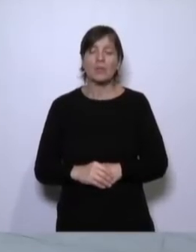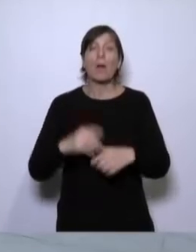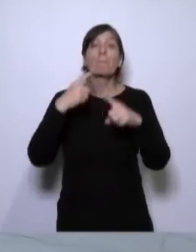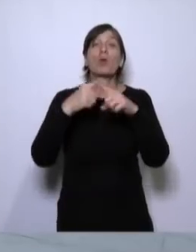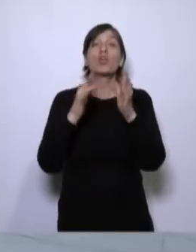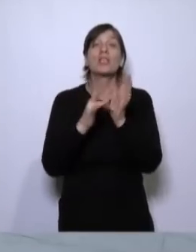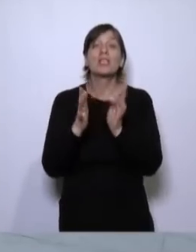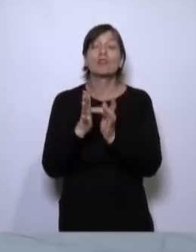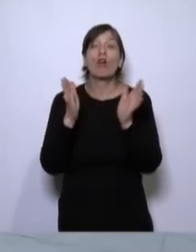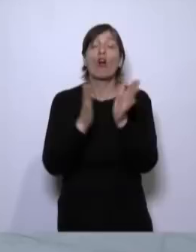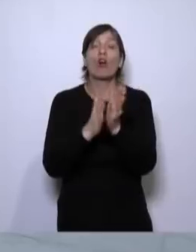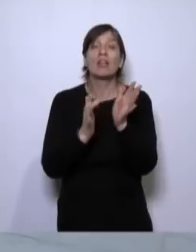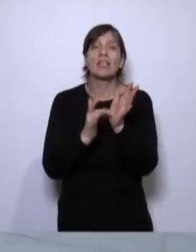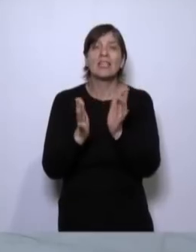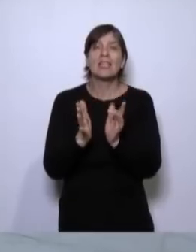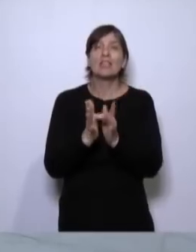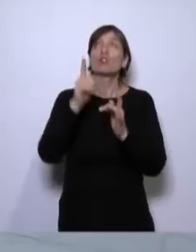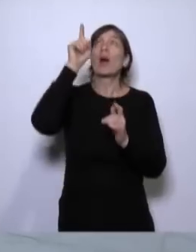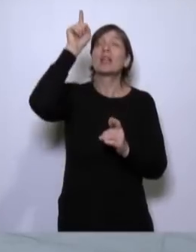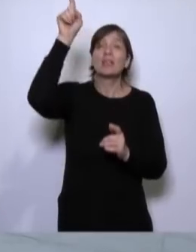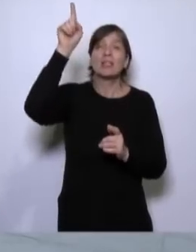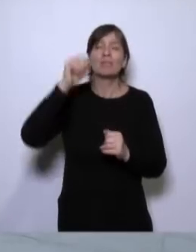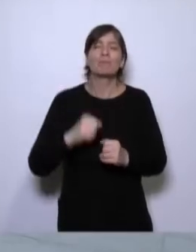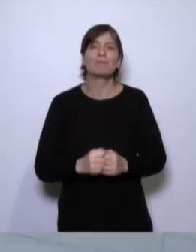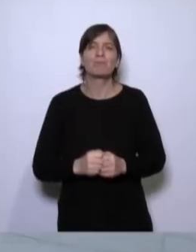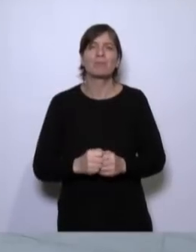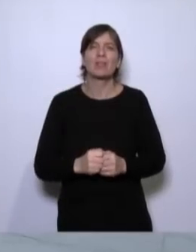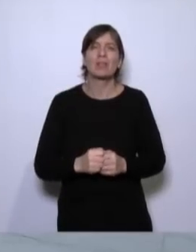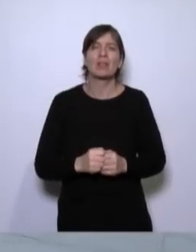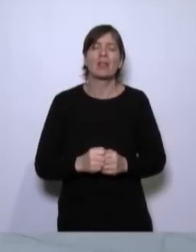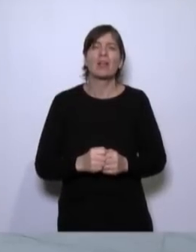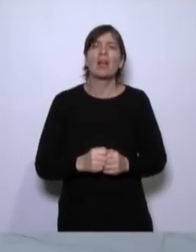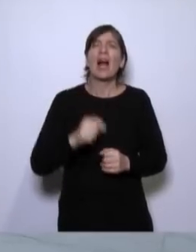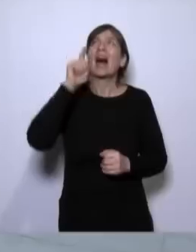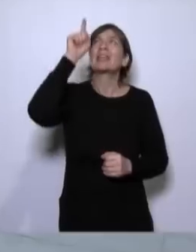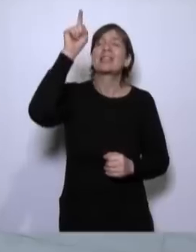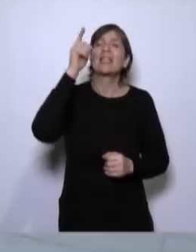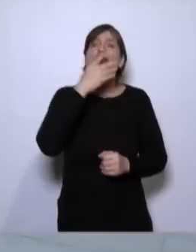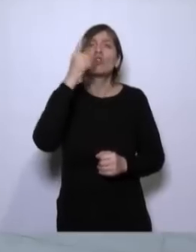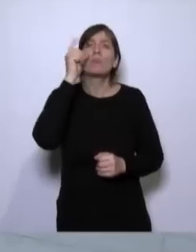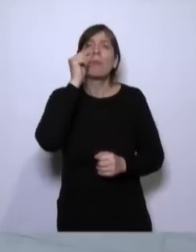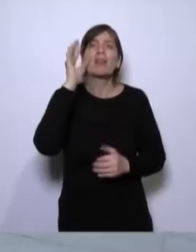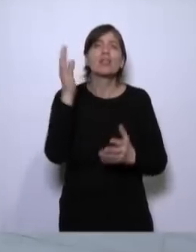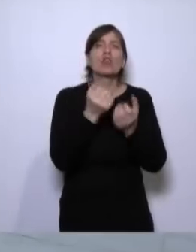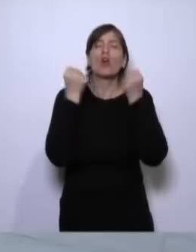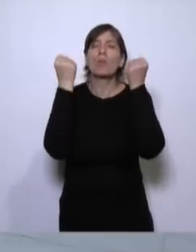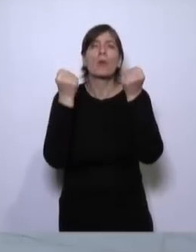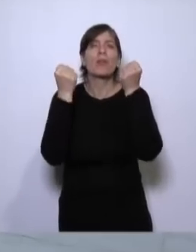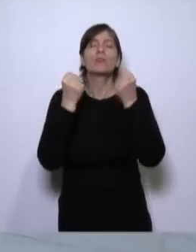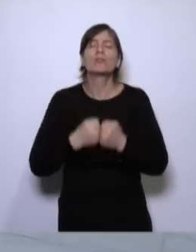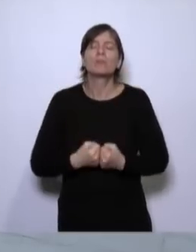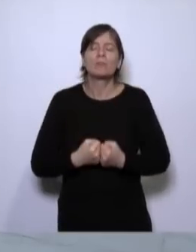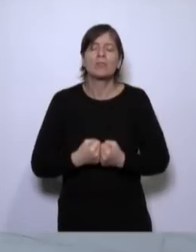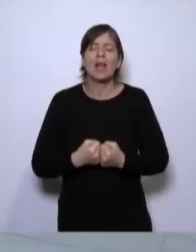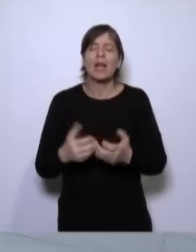Por Cristo, con Él y en Él, a ti Dios Padre